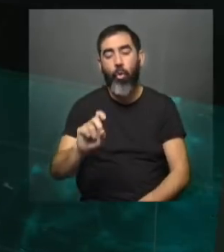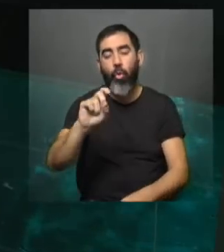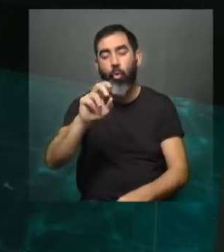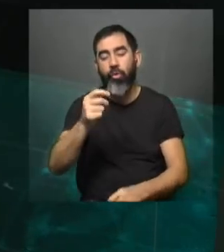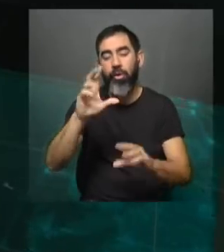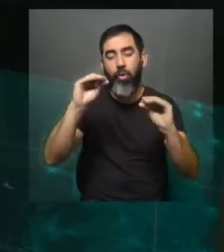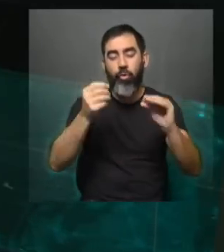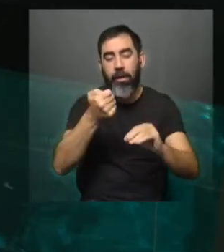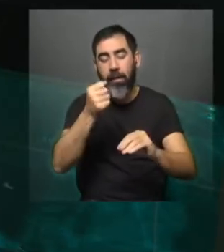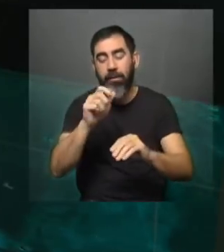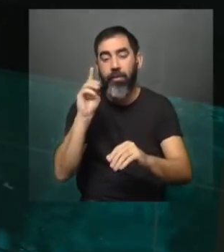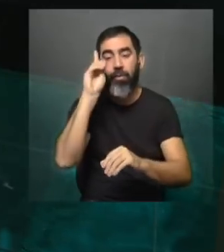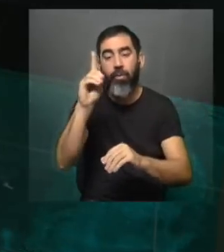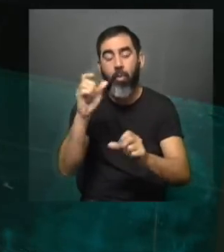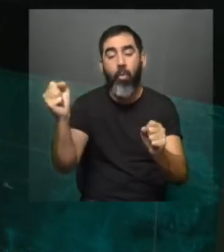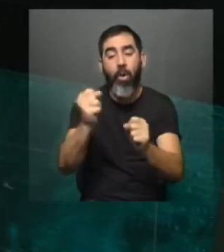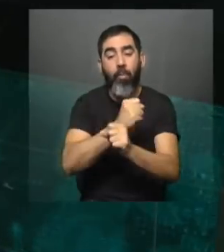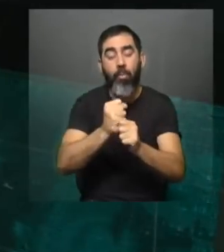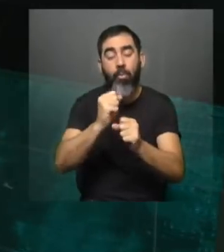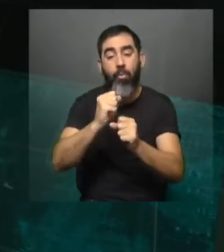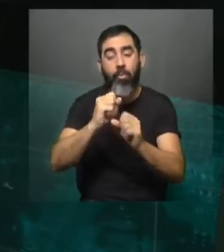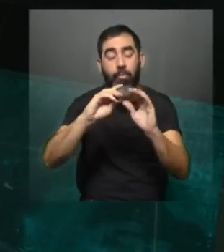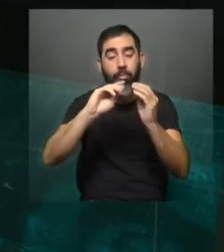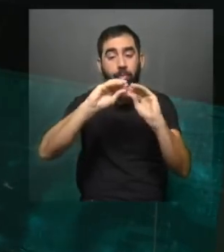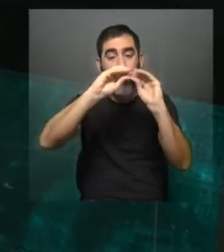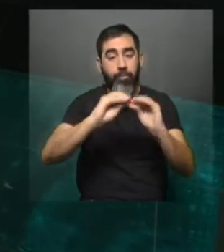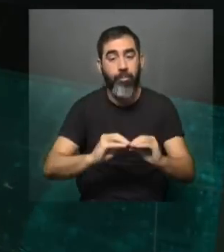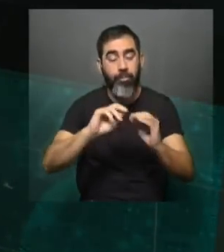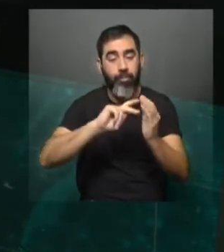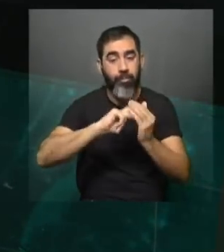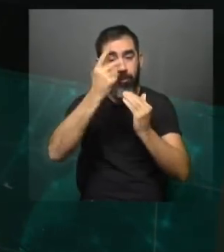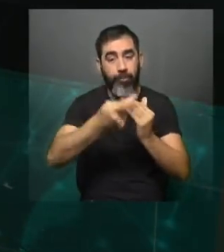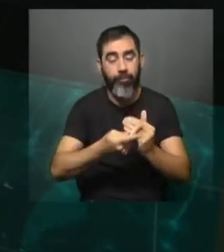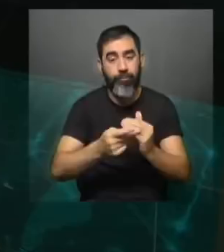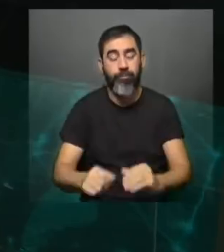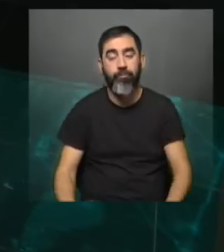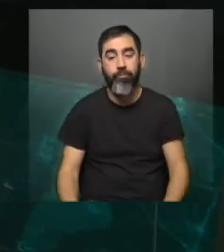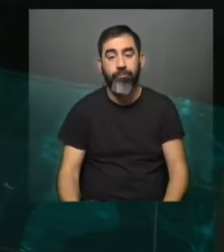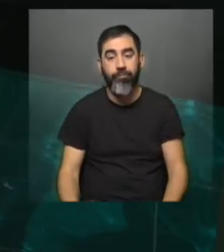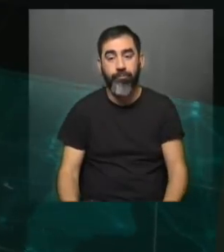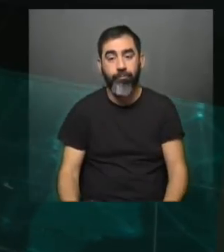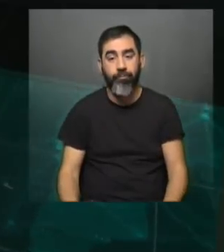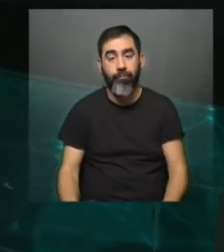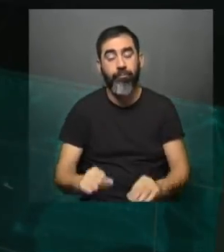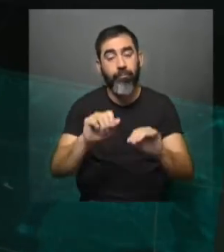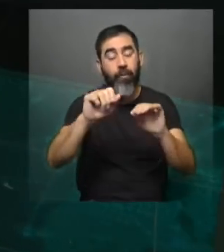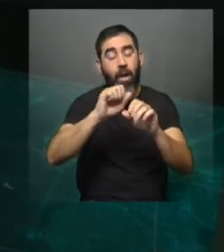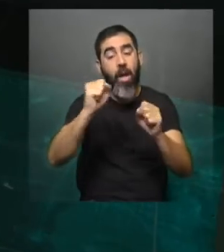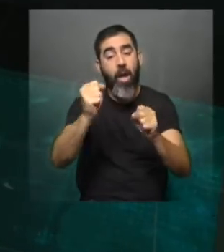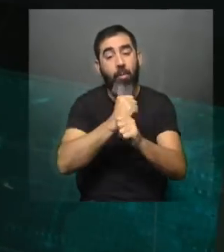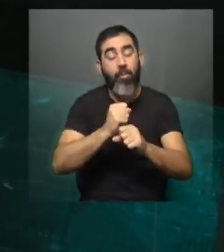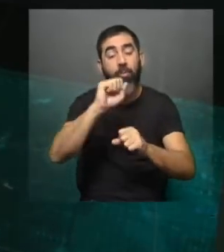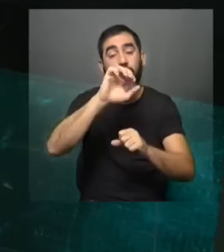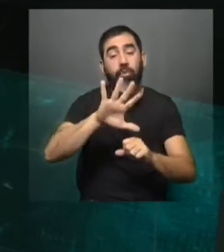horas la cámara de representantes aprobó Este martes el proyecto de ley de rendición de cuenta finalmente el texto fue aprobado en